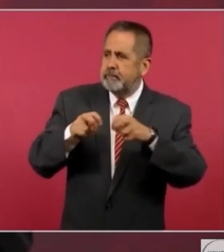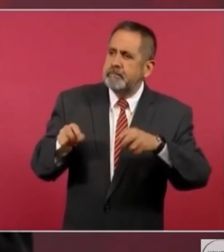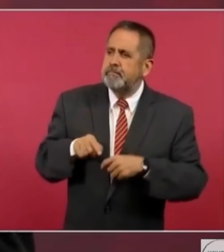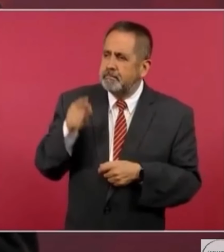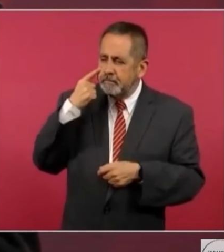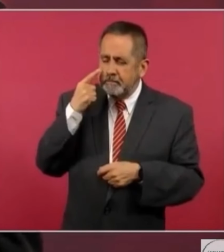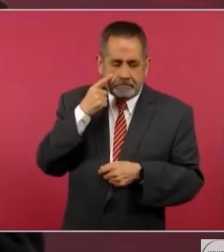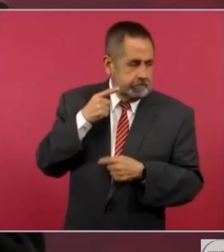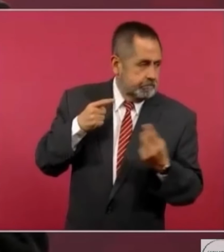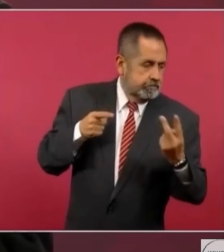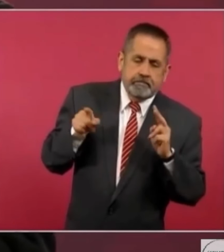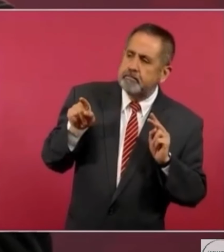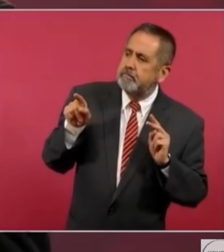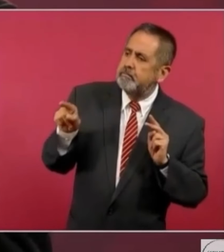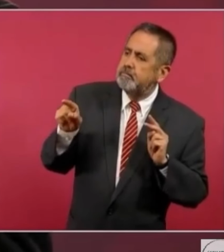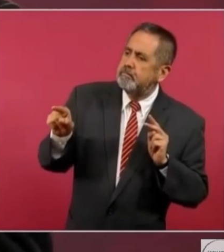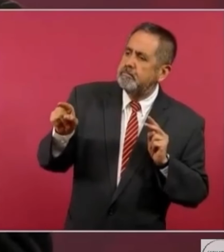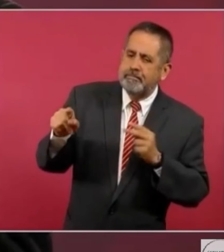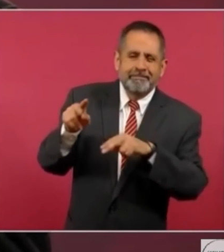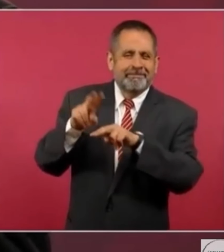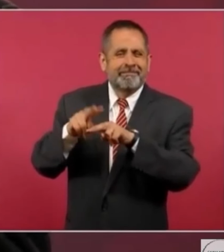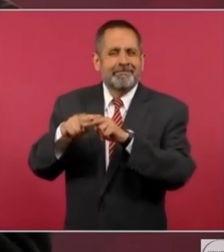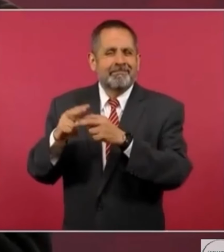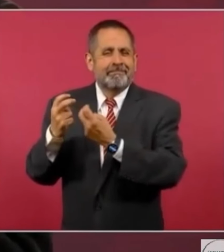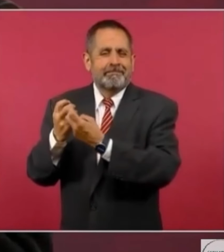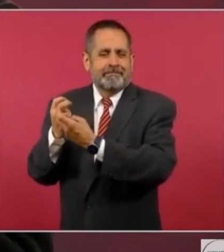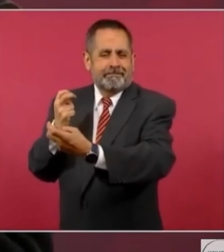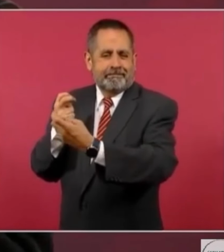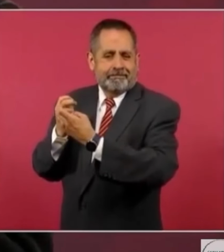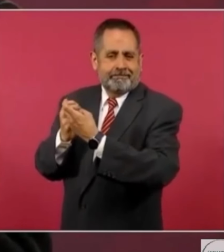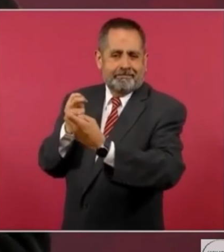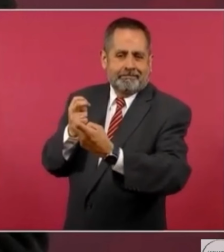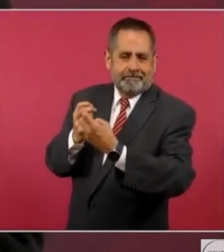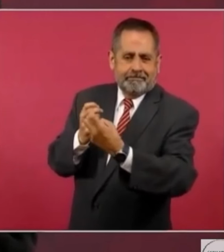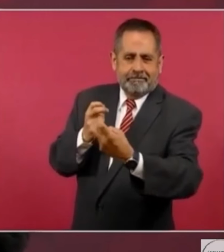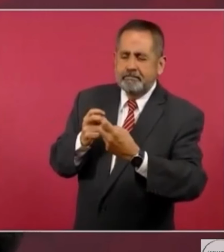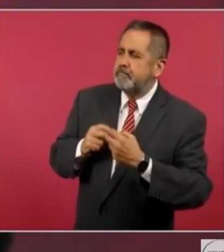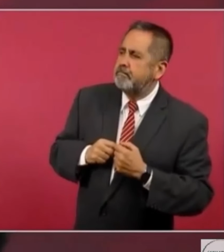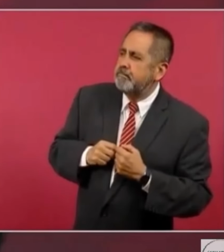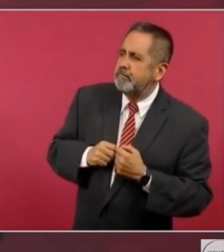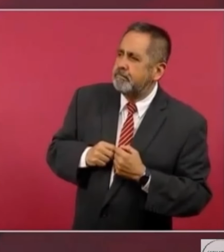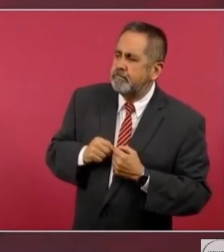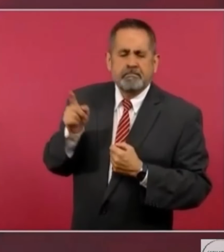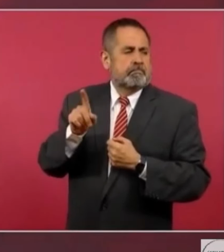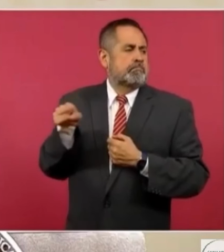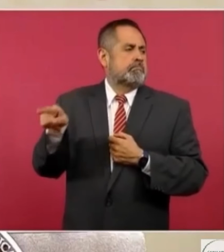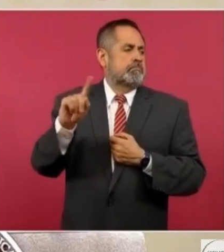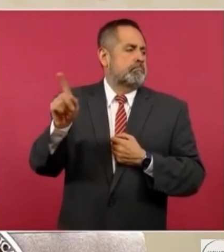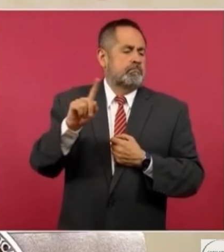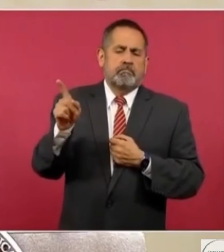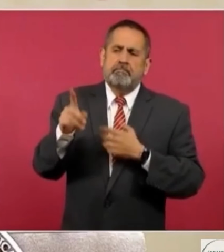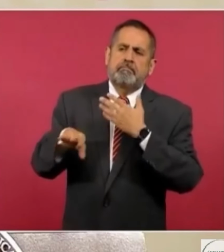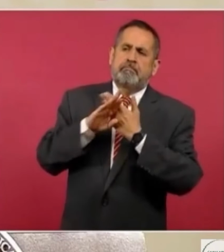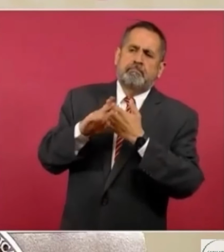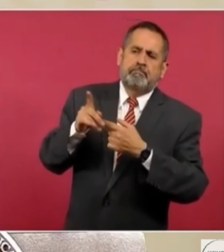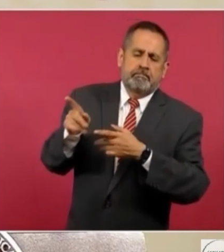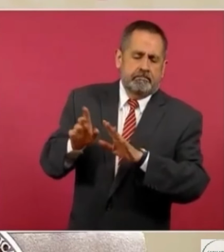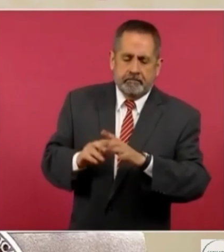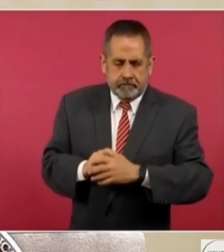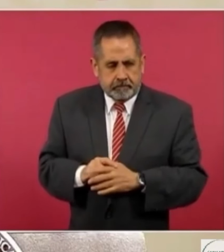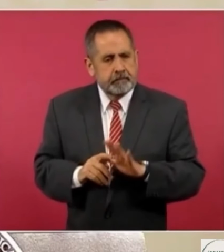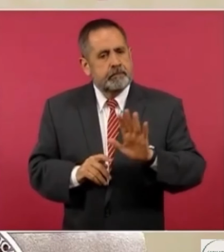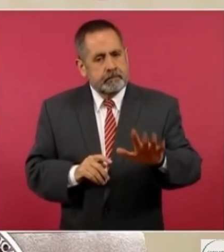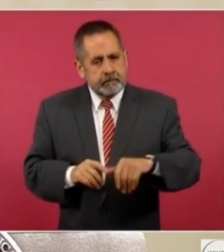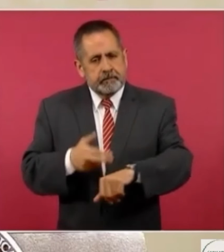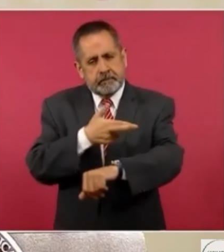aquellos integrantes del jurado que consideren que pueden ser adversos a su causa. Se hace un procedimiento